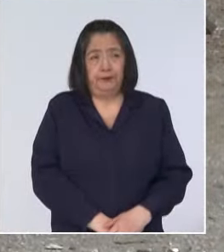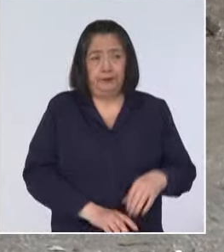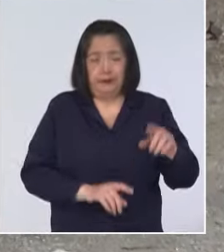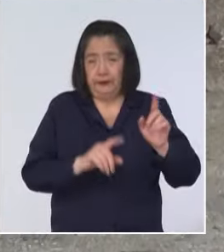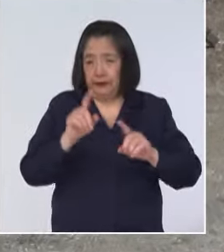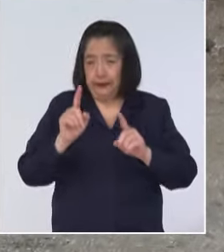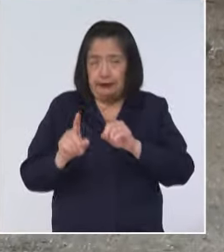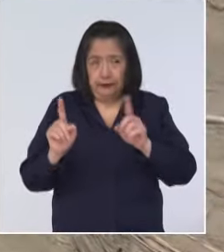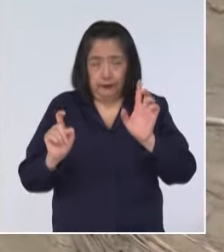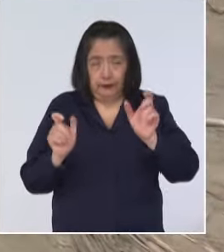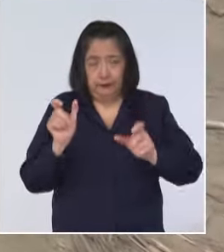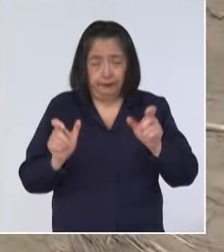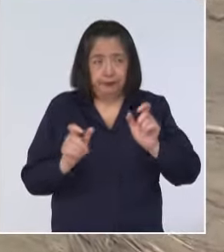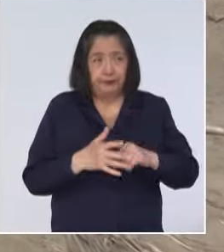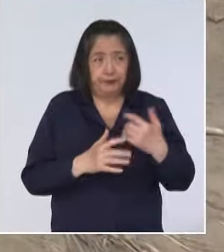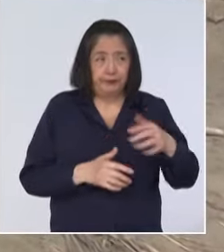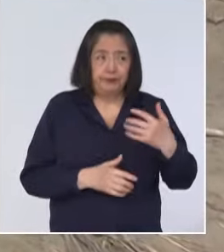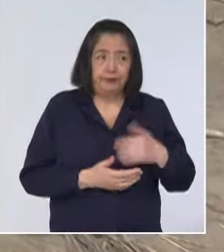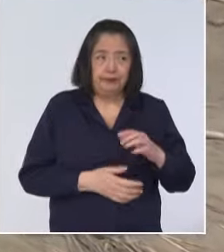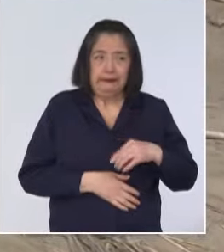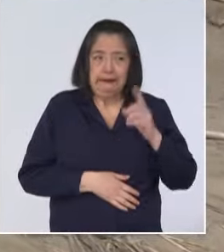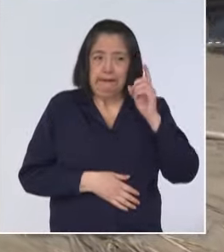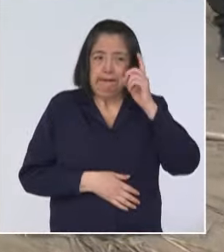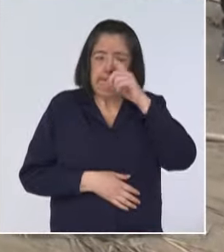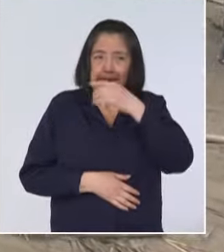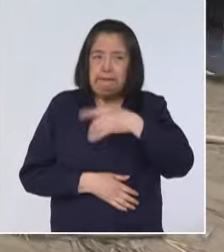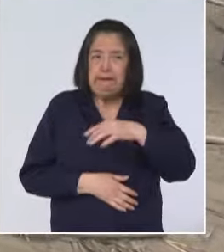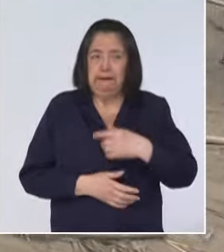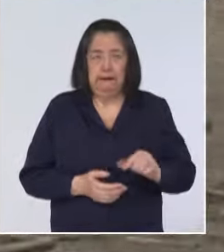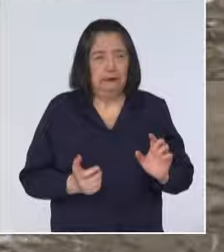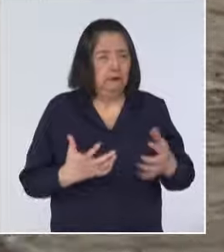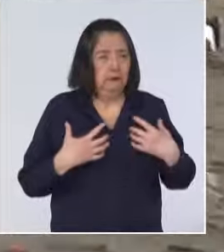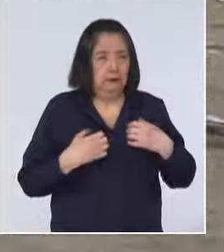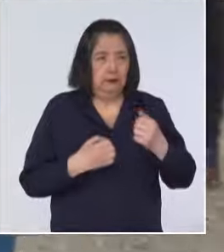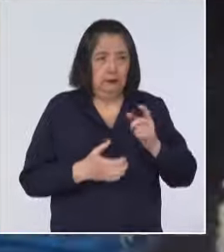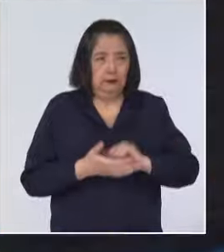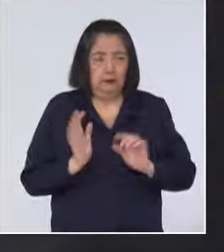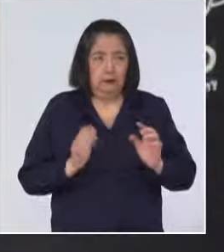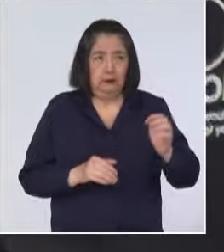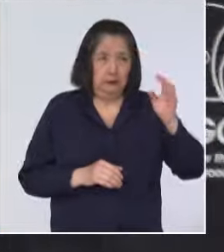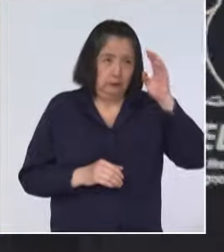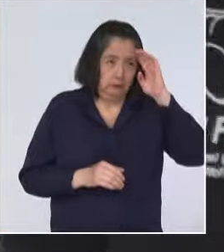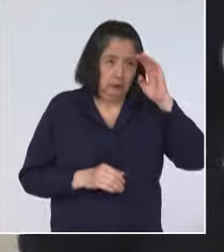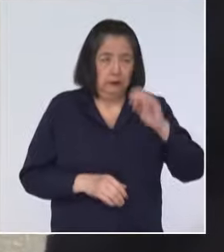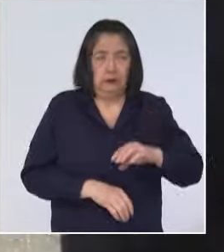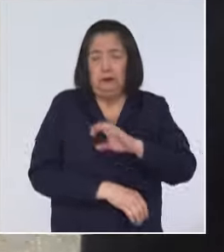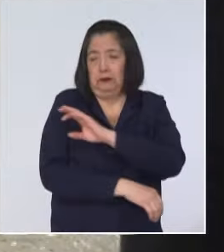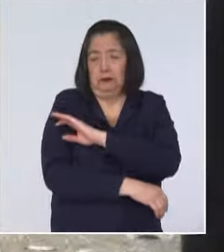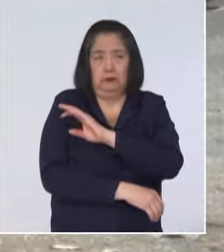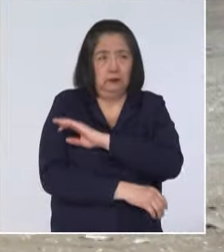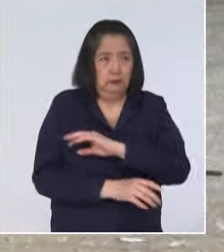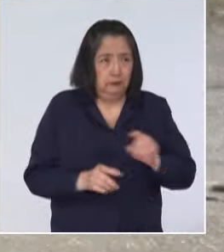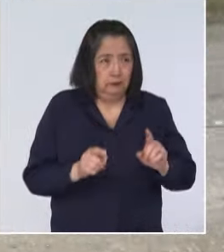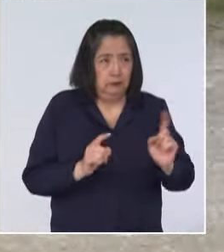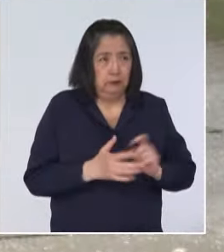Algunos incluso están en estado crítico. La policía y el Ministerio Público